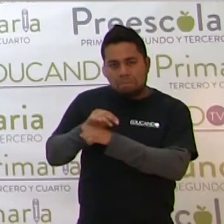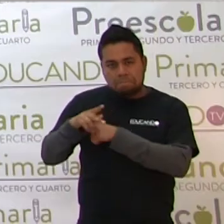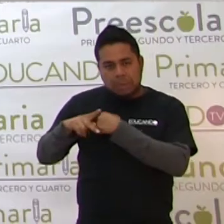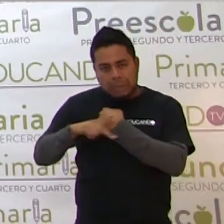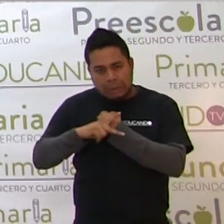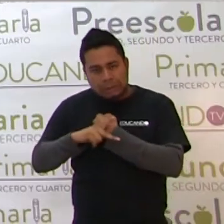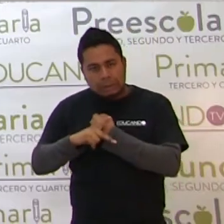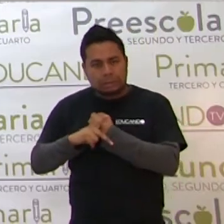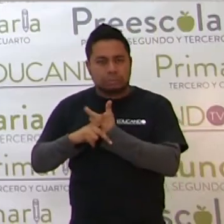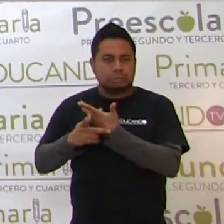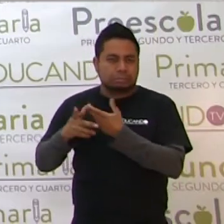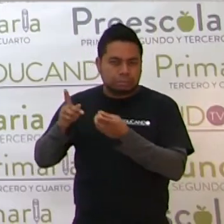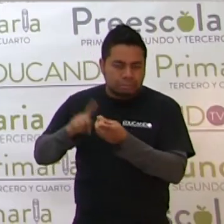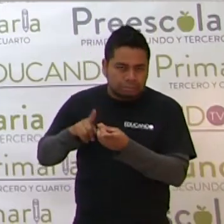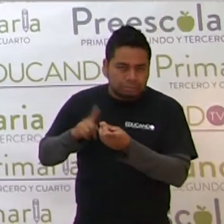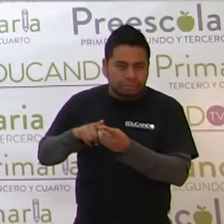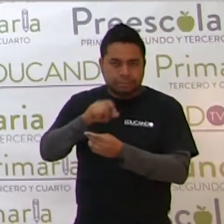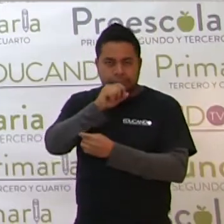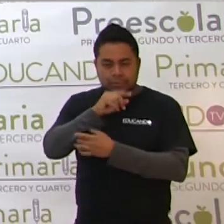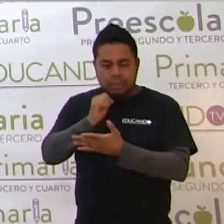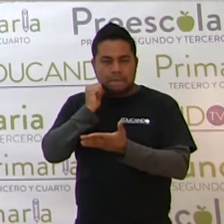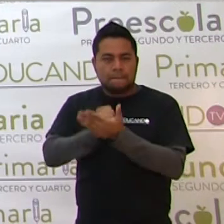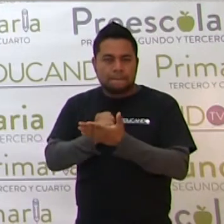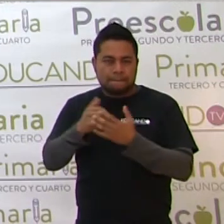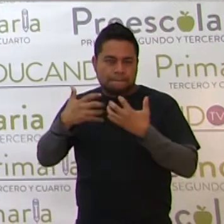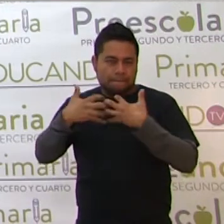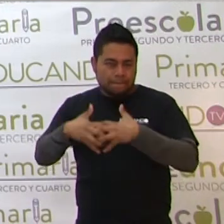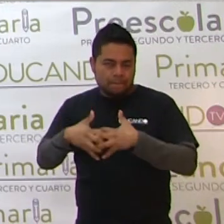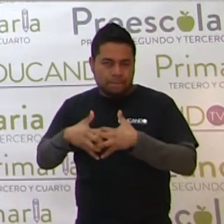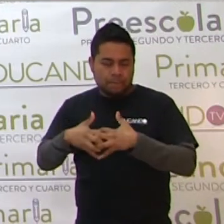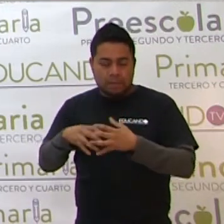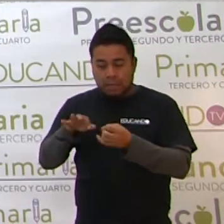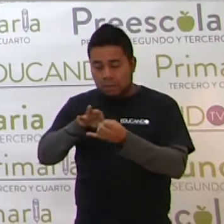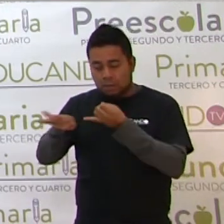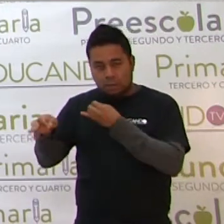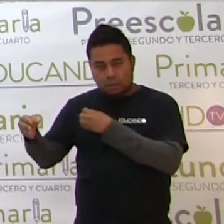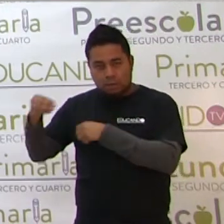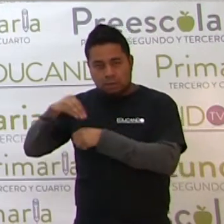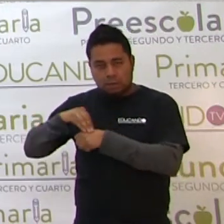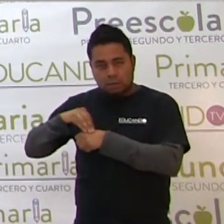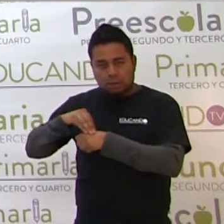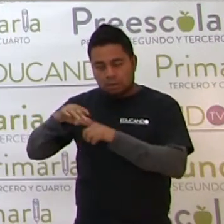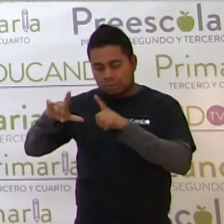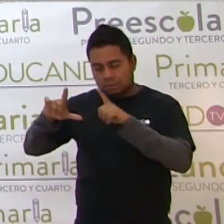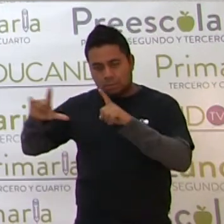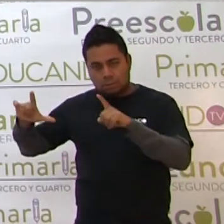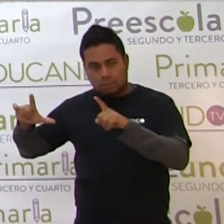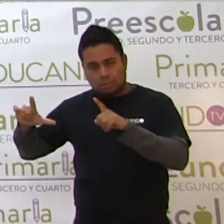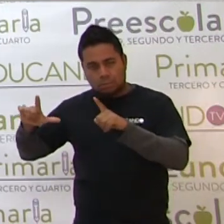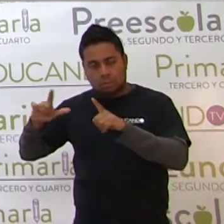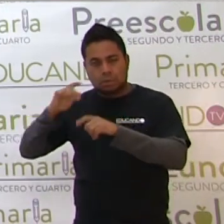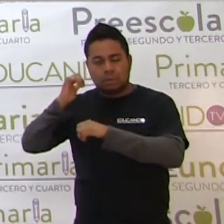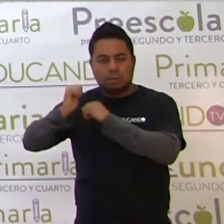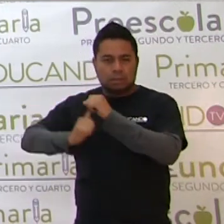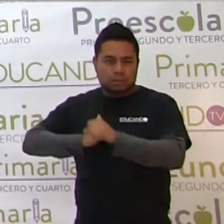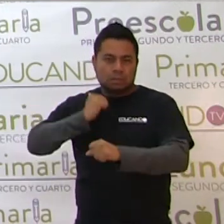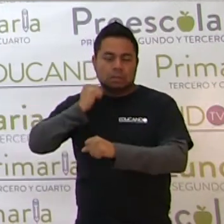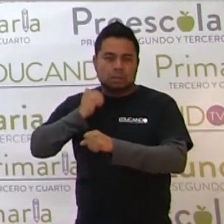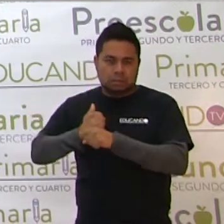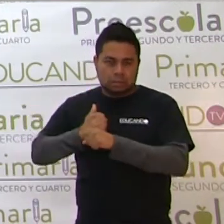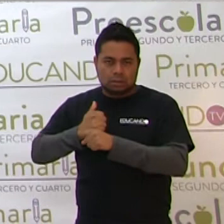en dónde fue elaborado y la editorial que lo elaboró, y al final vamos a poner entre paréntesis el año de